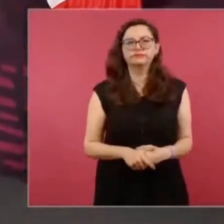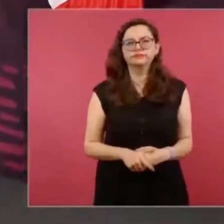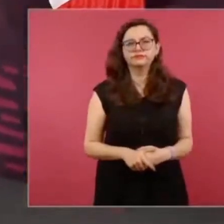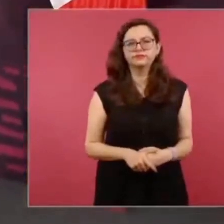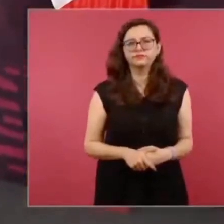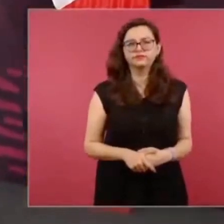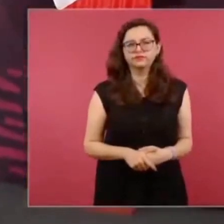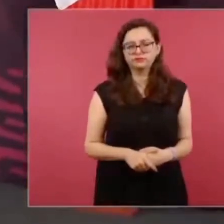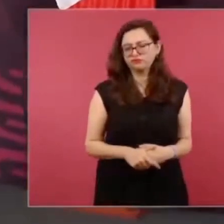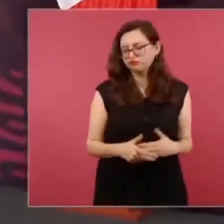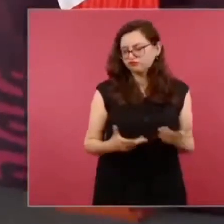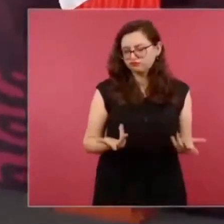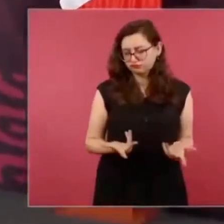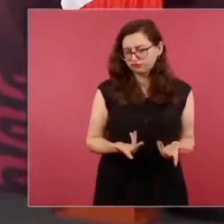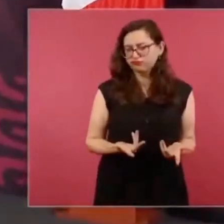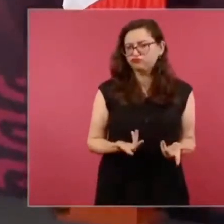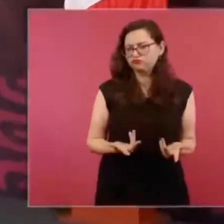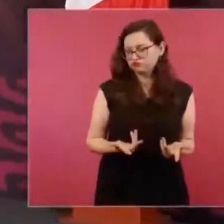hay mucha